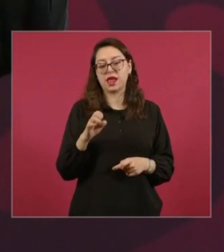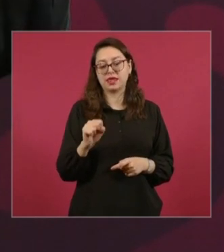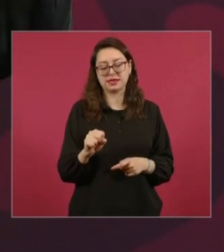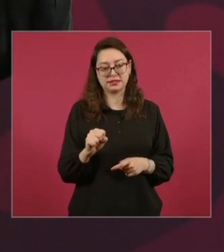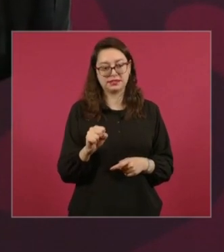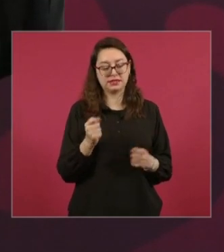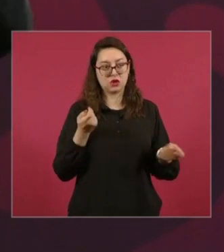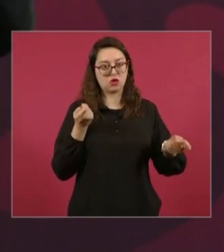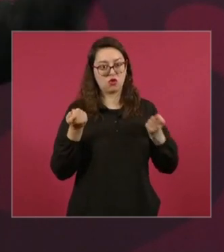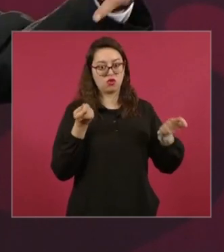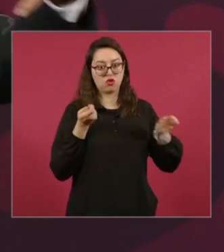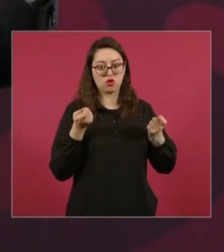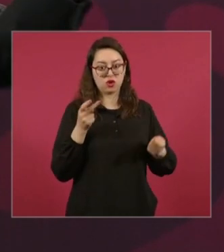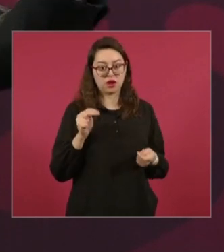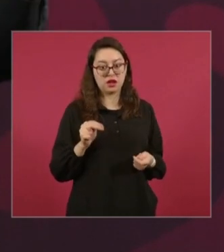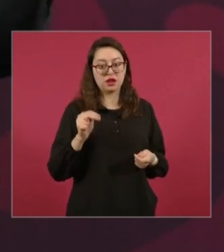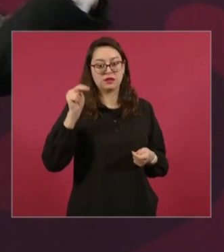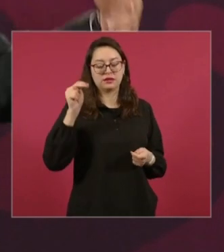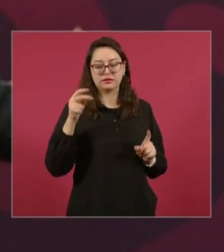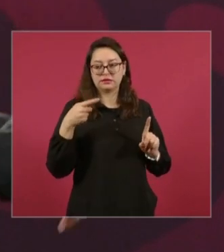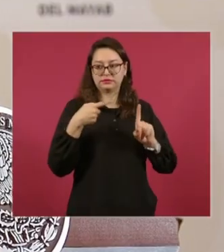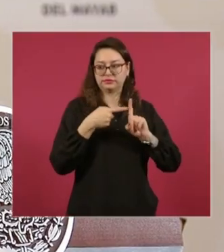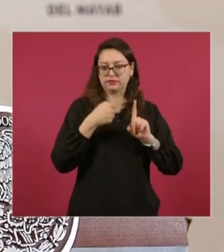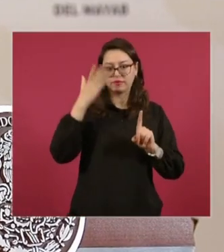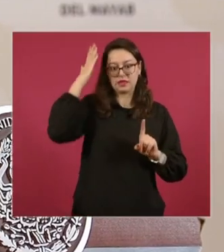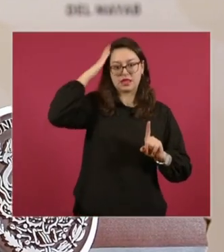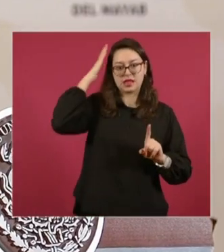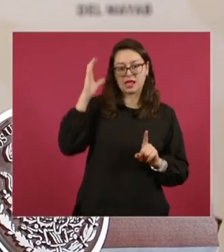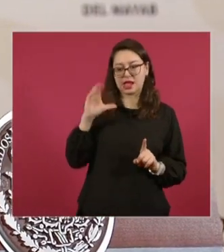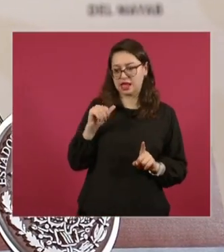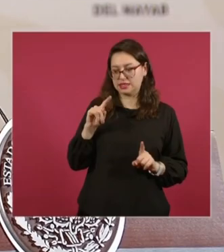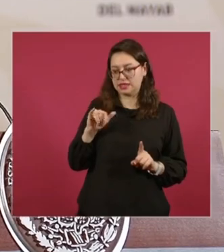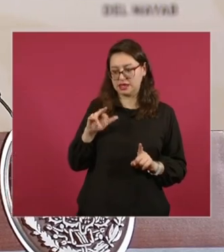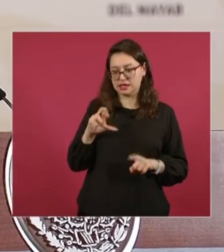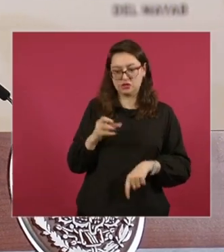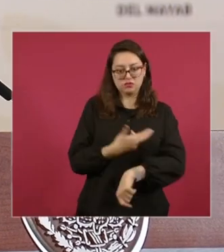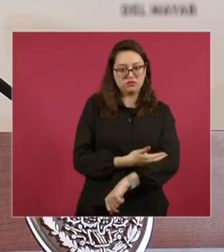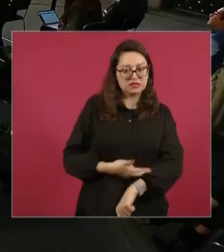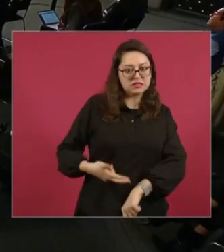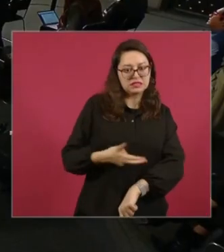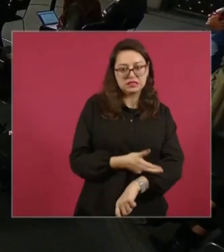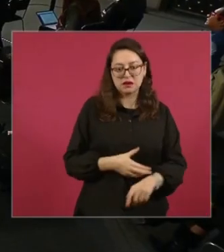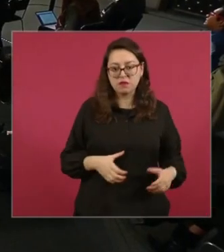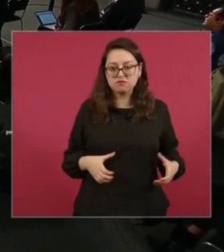Entonces, organizó Catarino una guerrilla,